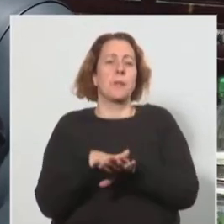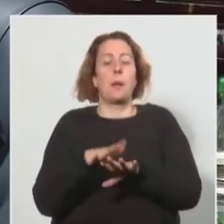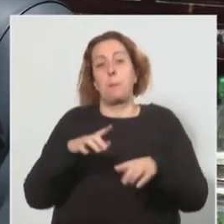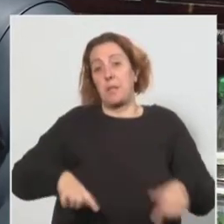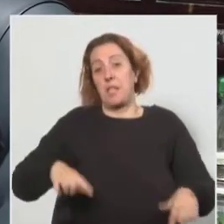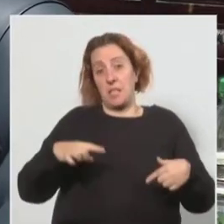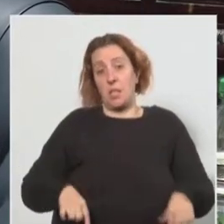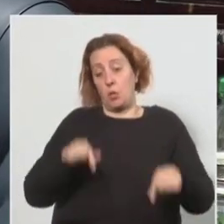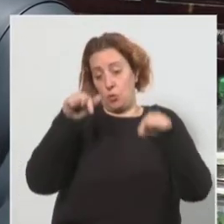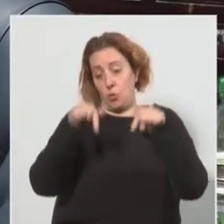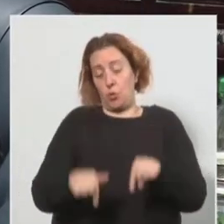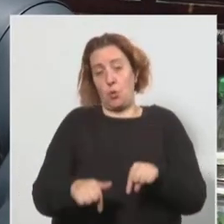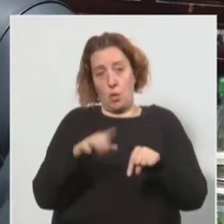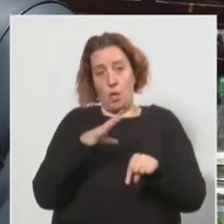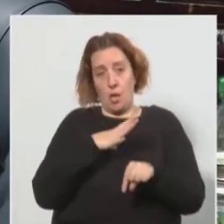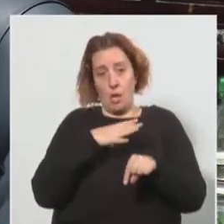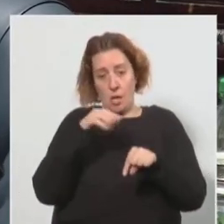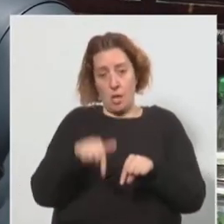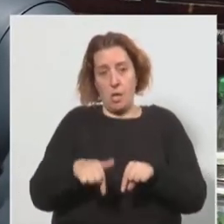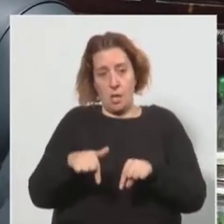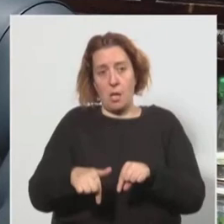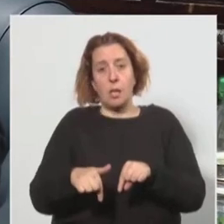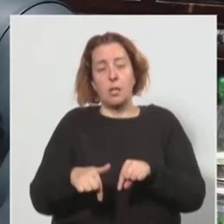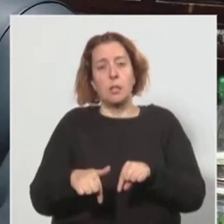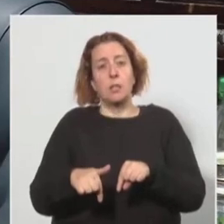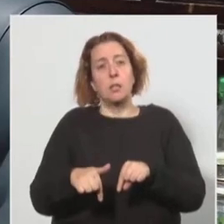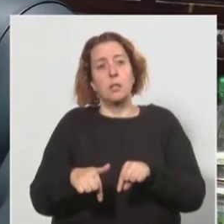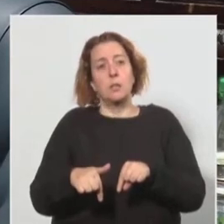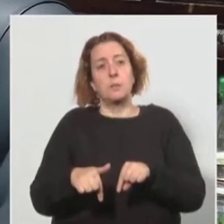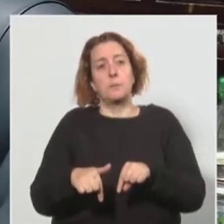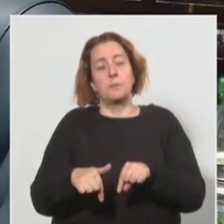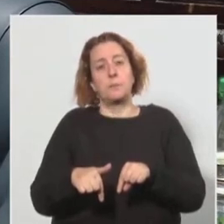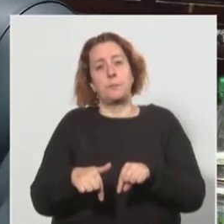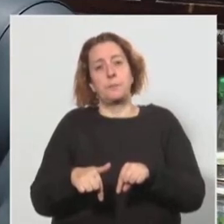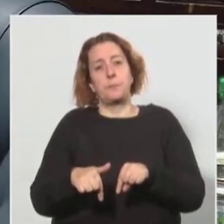que hoy comparecen ante este cuerpo, entre otros.